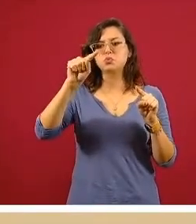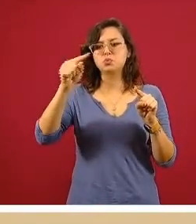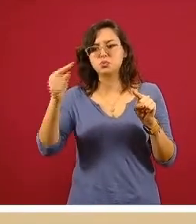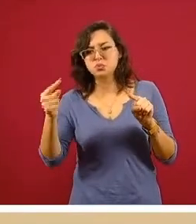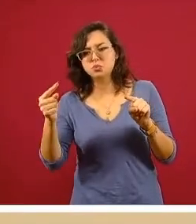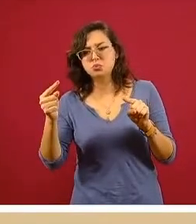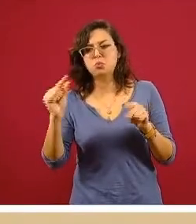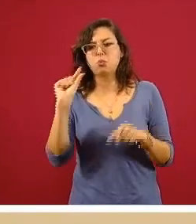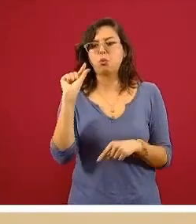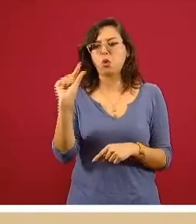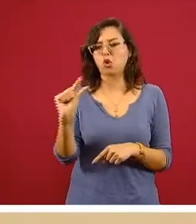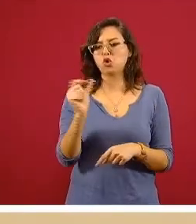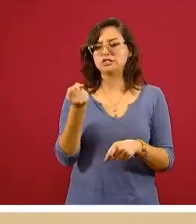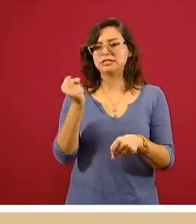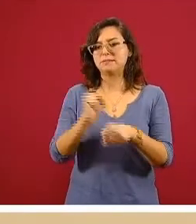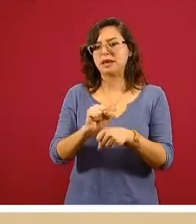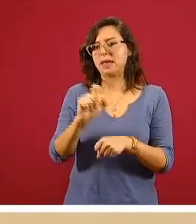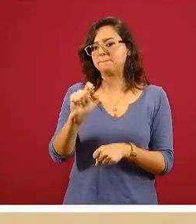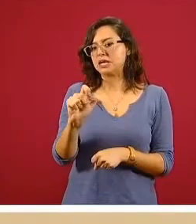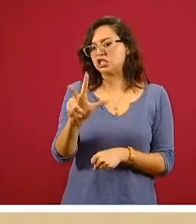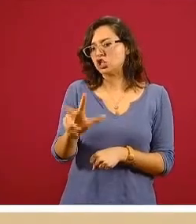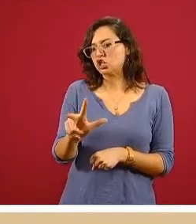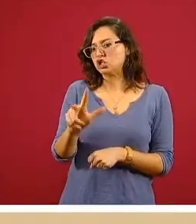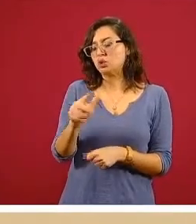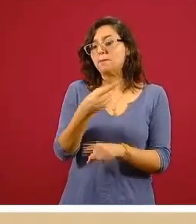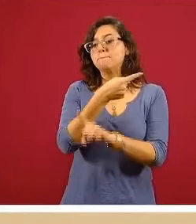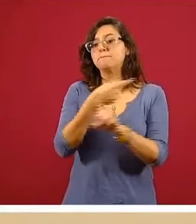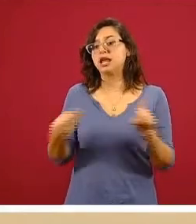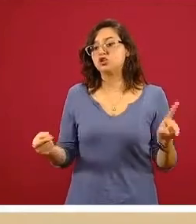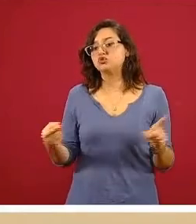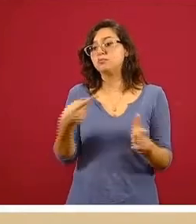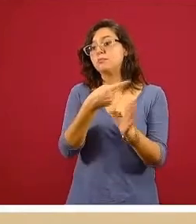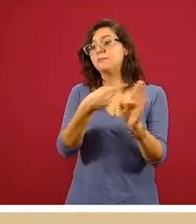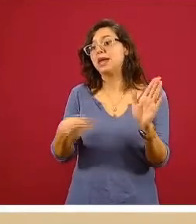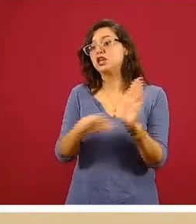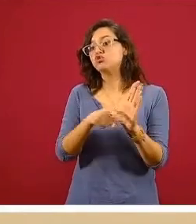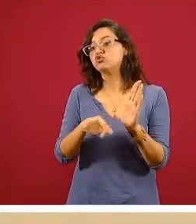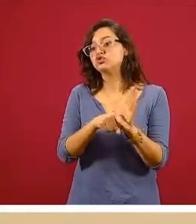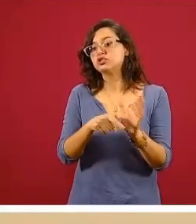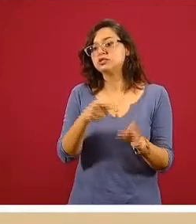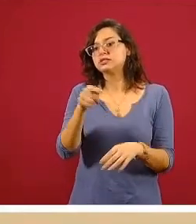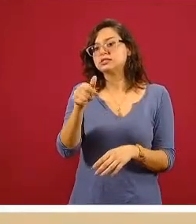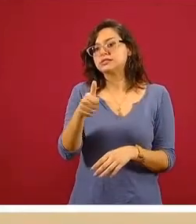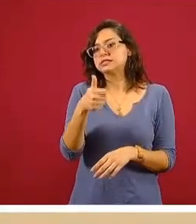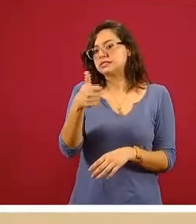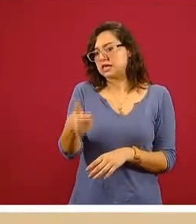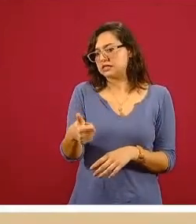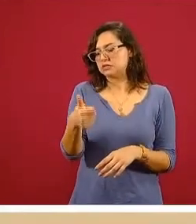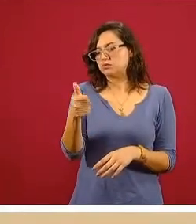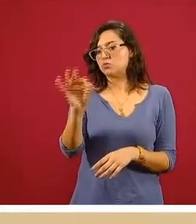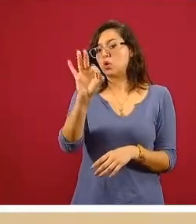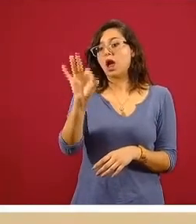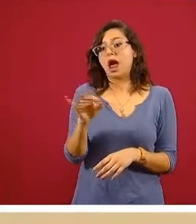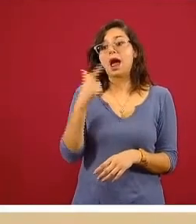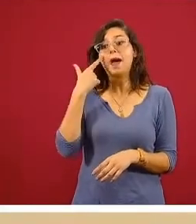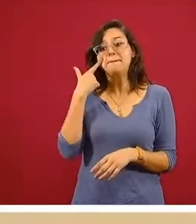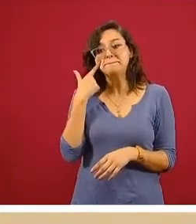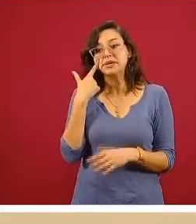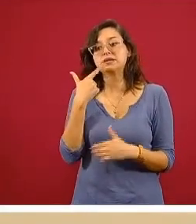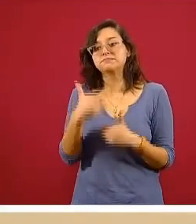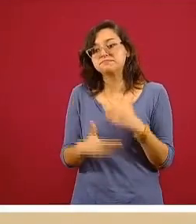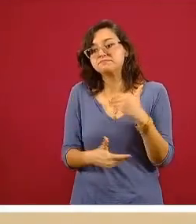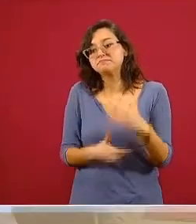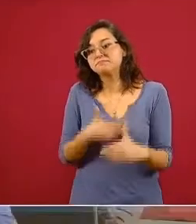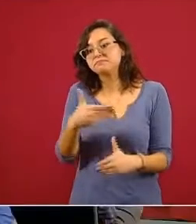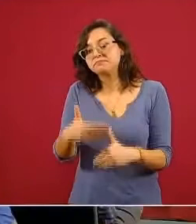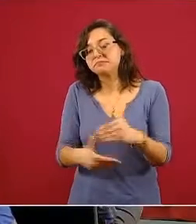curva descendente en la semana 28 que apenas es del menos 6%. Vamos a ver en su momento, lógicamente en el seguimiento interno y con